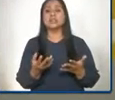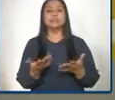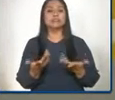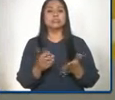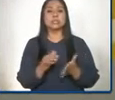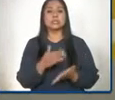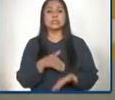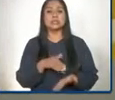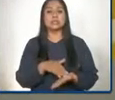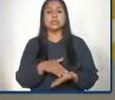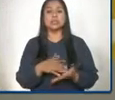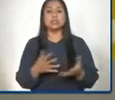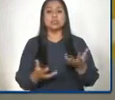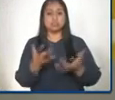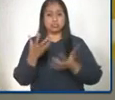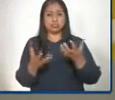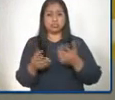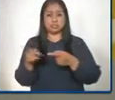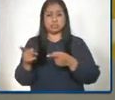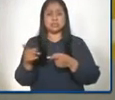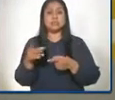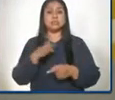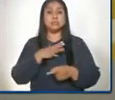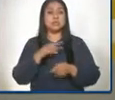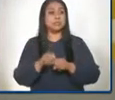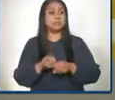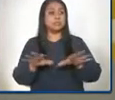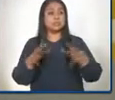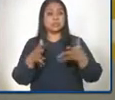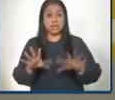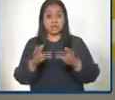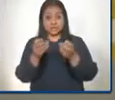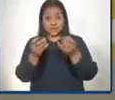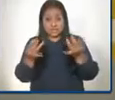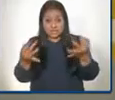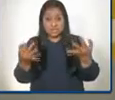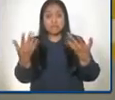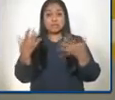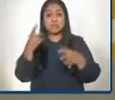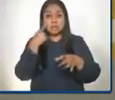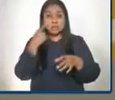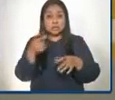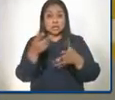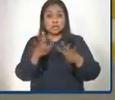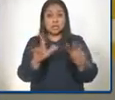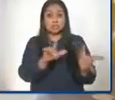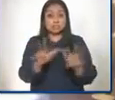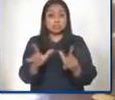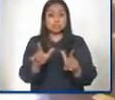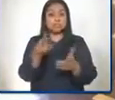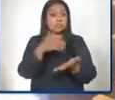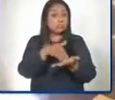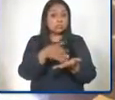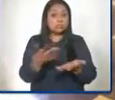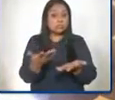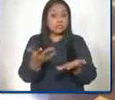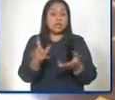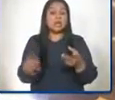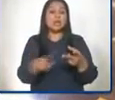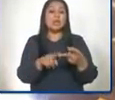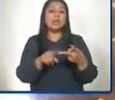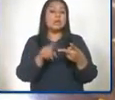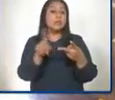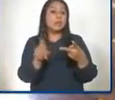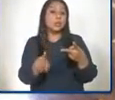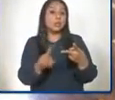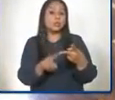Centro Regional de Incendios. ¿Se tiene proyectado ya una fecha para la cual estaría ya listo este centro? Y la segunda sería